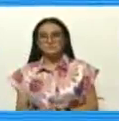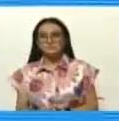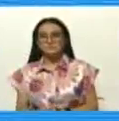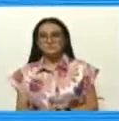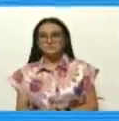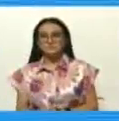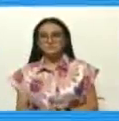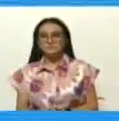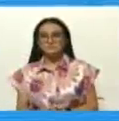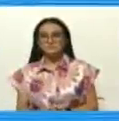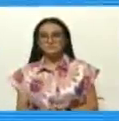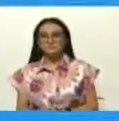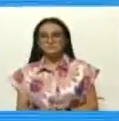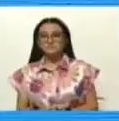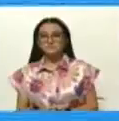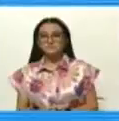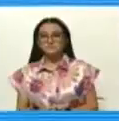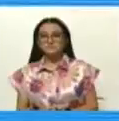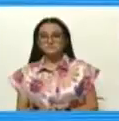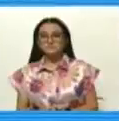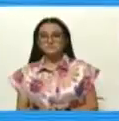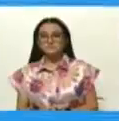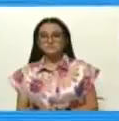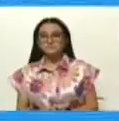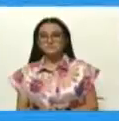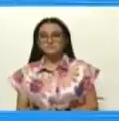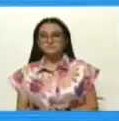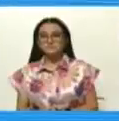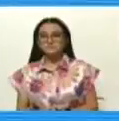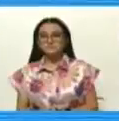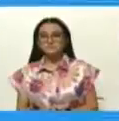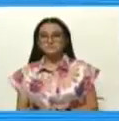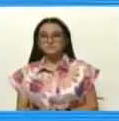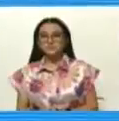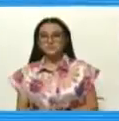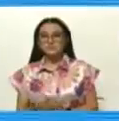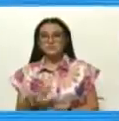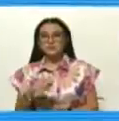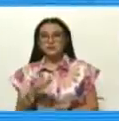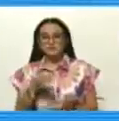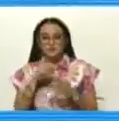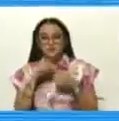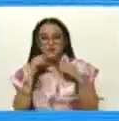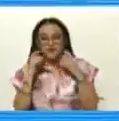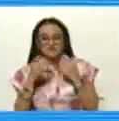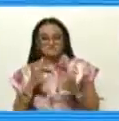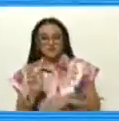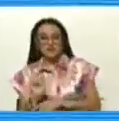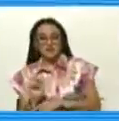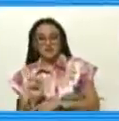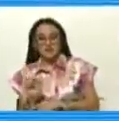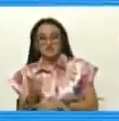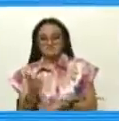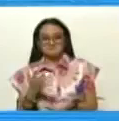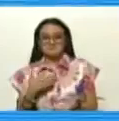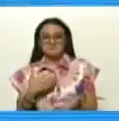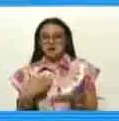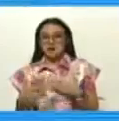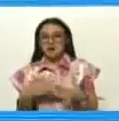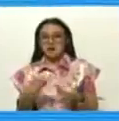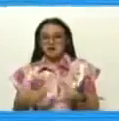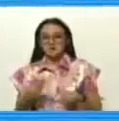Que para sonreírle, para que el imperialismo le sonría, son capaces de cualquier cosa. La historia está llena de los